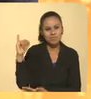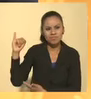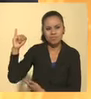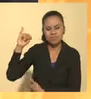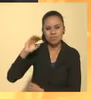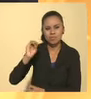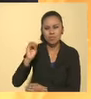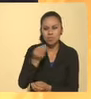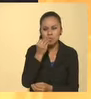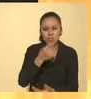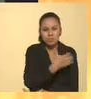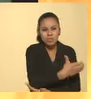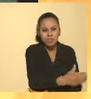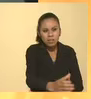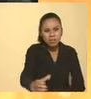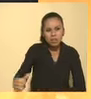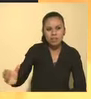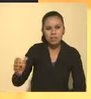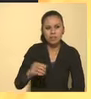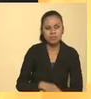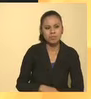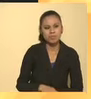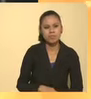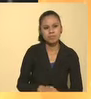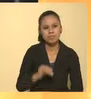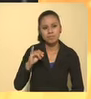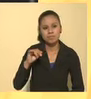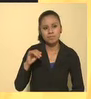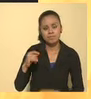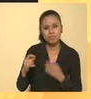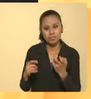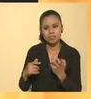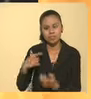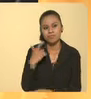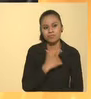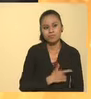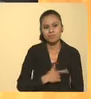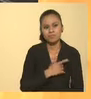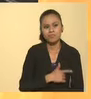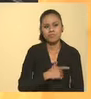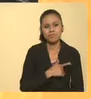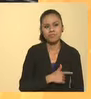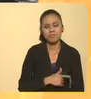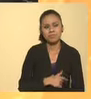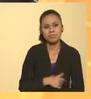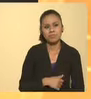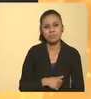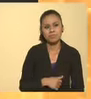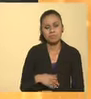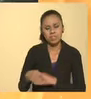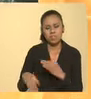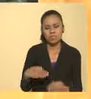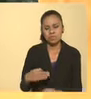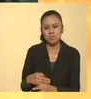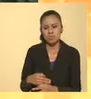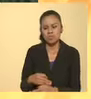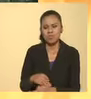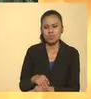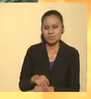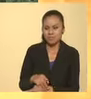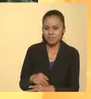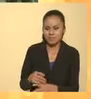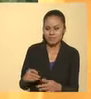en el campo. Claro, es como una pared ecológica, digamos, pero este es en el techo. Toda la tendencia de la ecología y